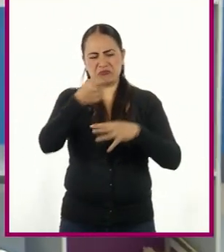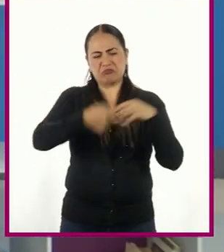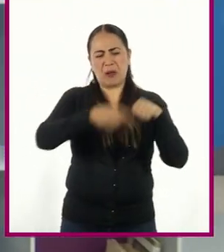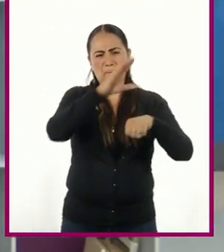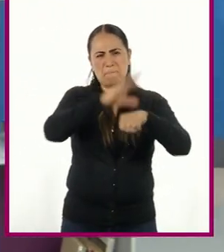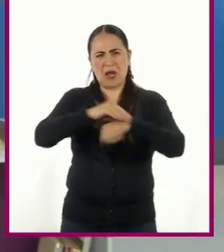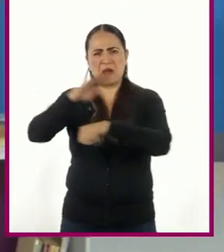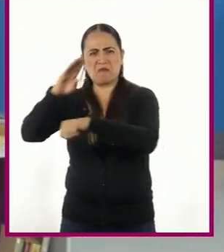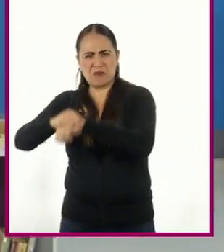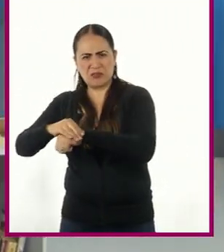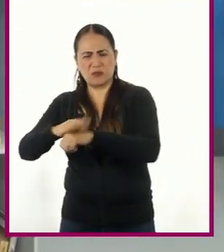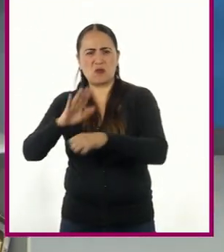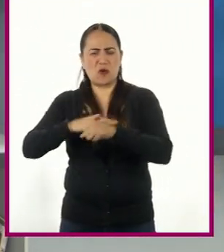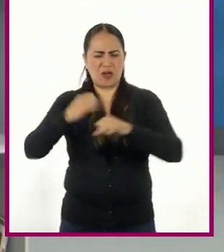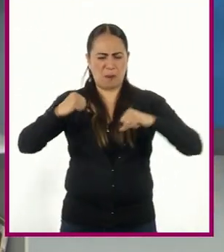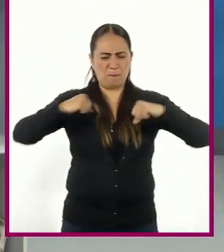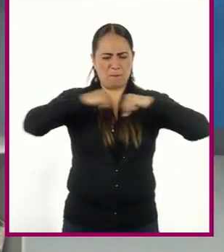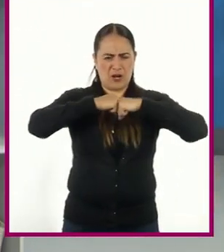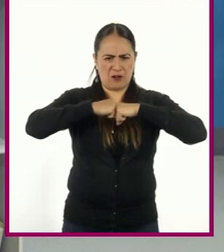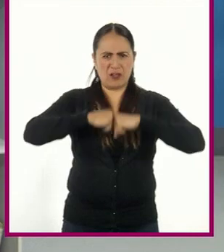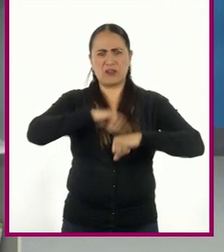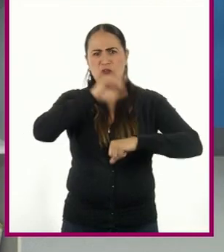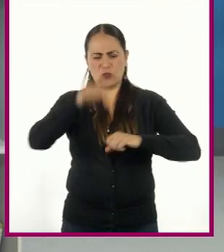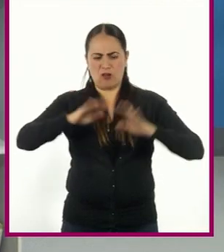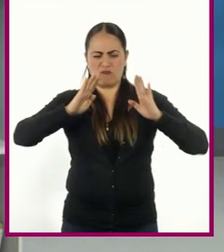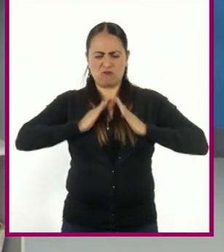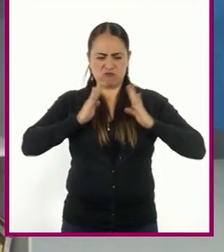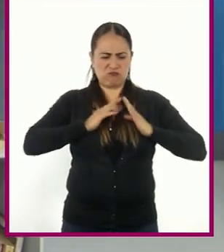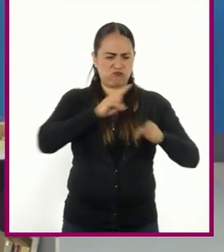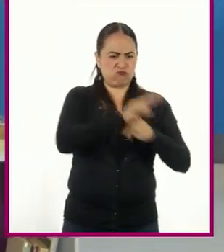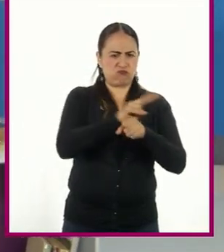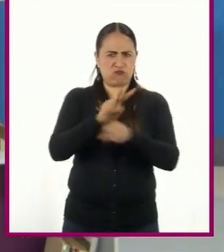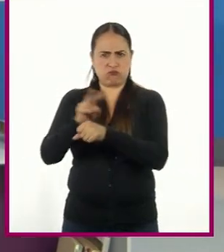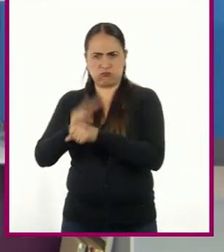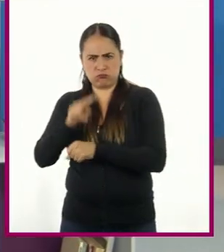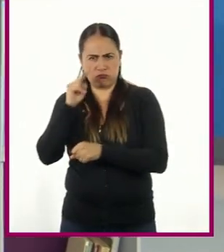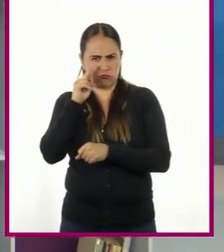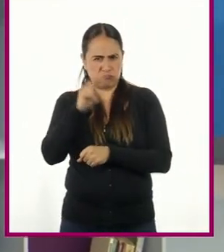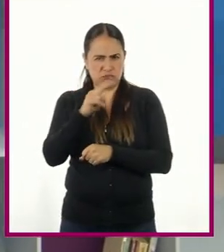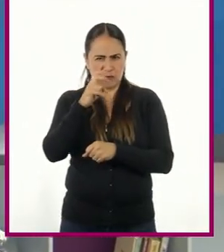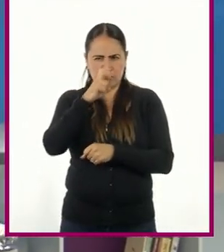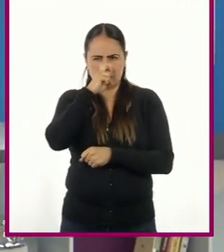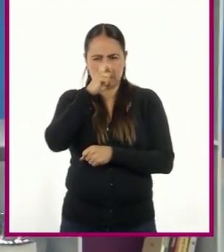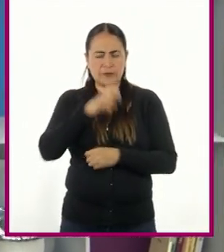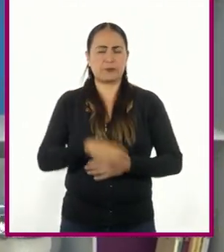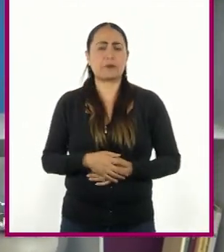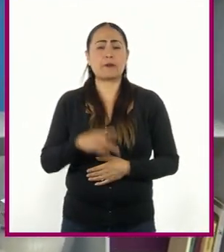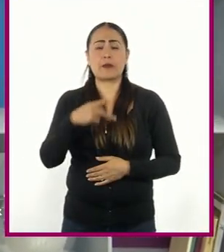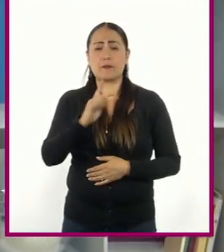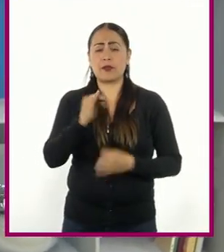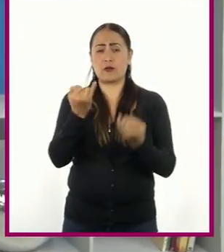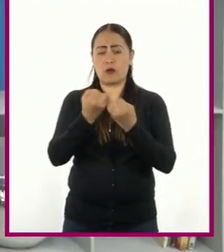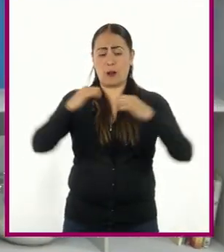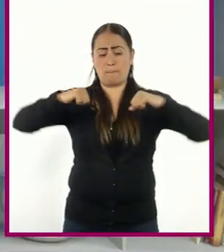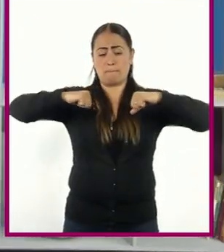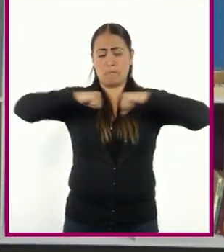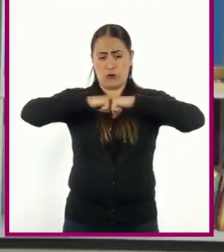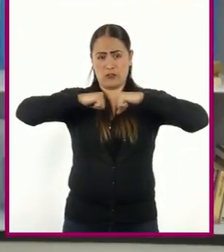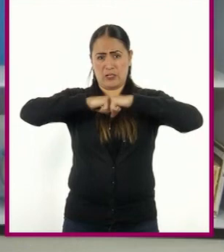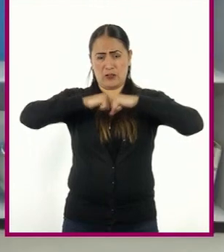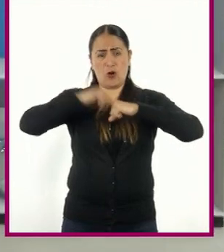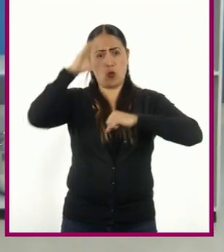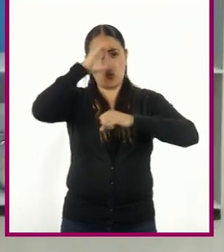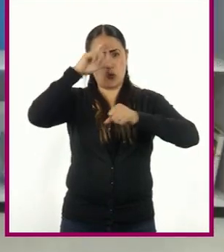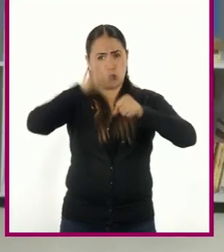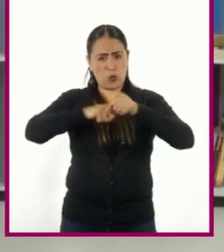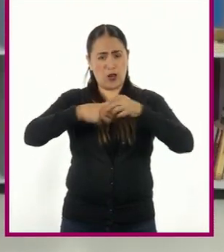migrantes al cerrar sus fronteras y militarizarlas. Pero, por otra parte, las fronteras también son un punto de contacto e intercambio